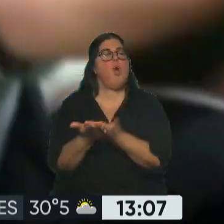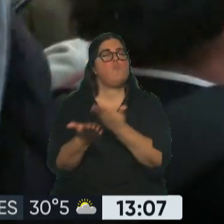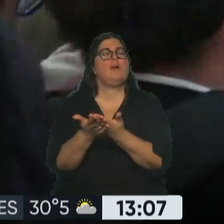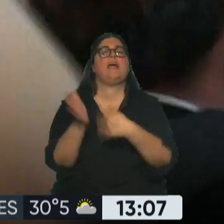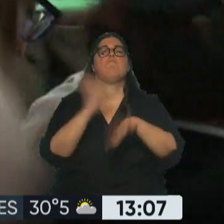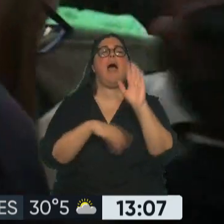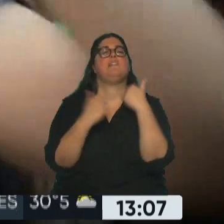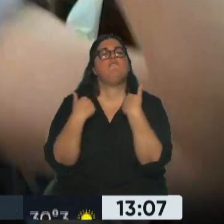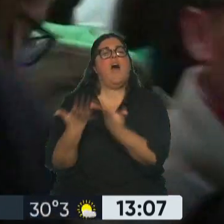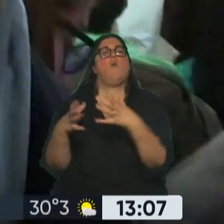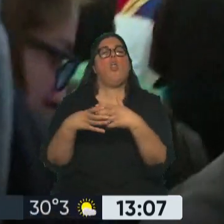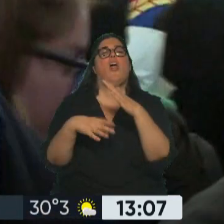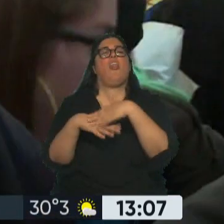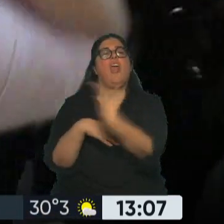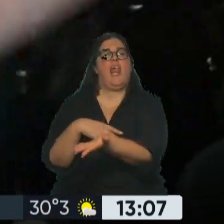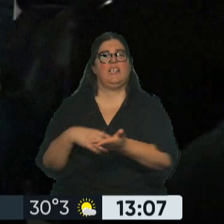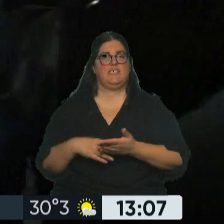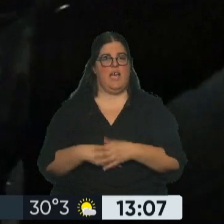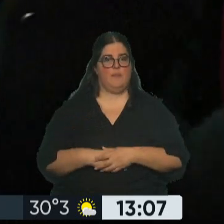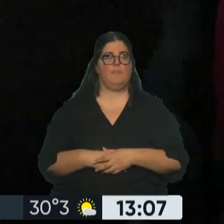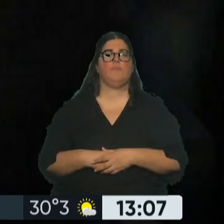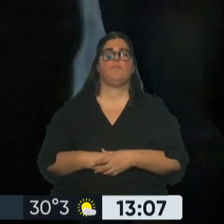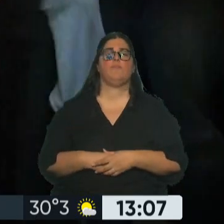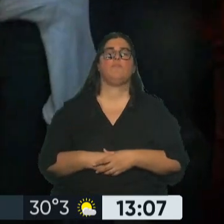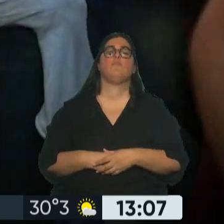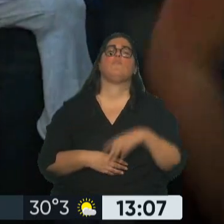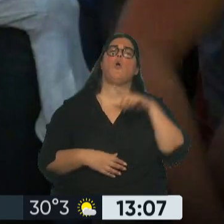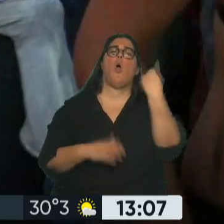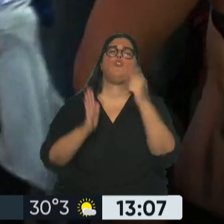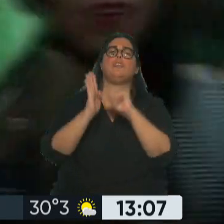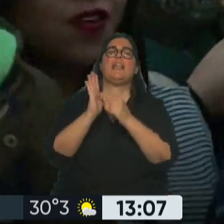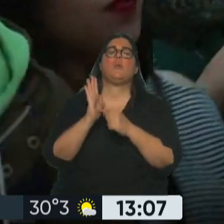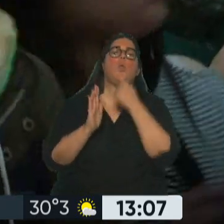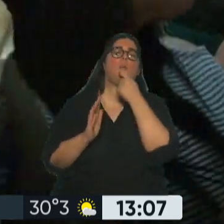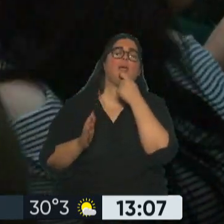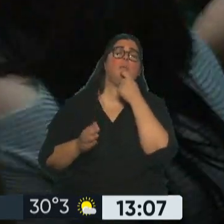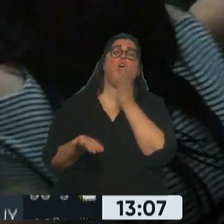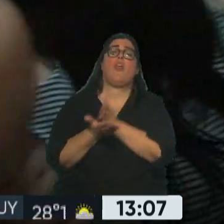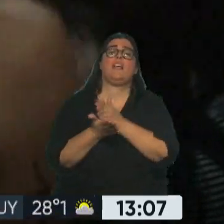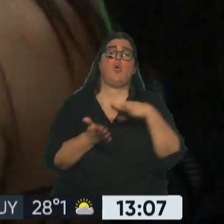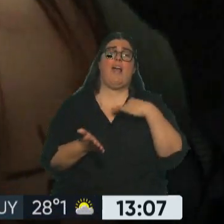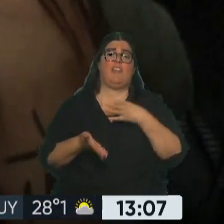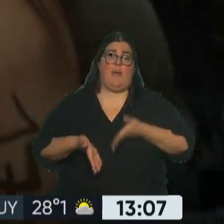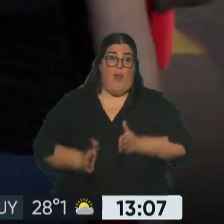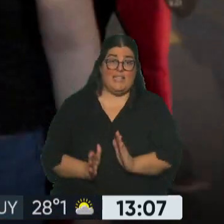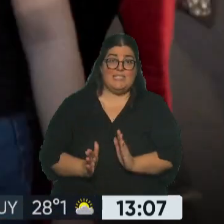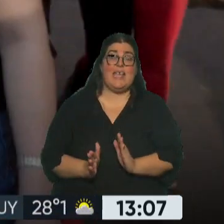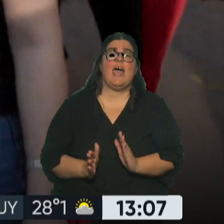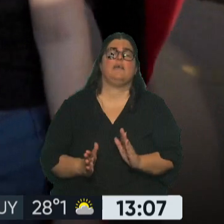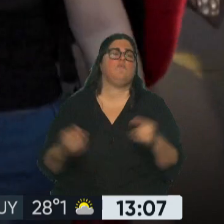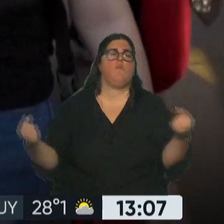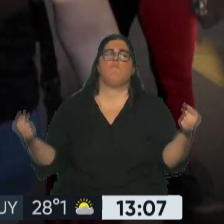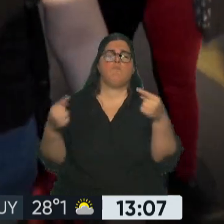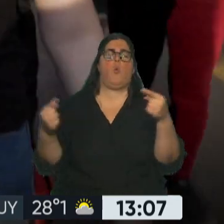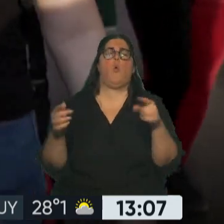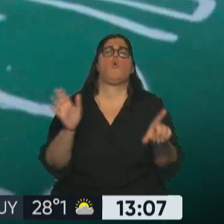¡El aborto ya es legal! Otros artículos polémicos como el derecho a la vida de quien está por nacer, que colisiona con la ley de